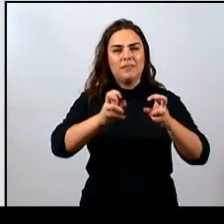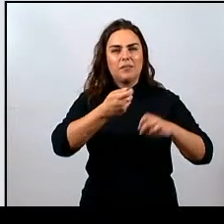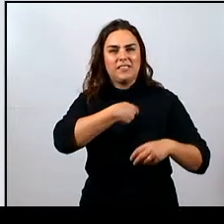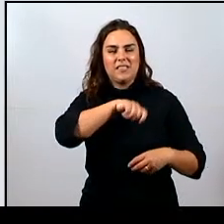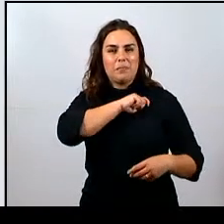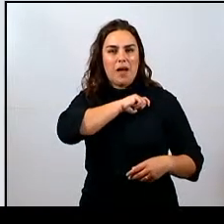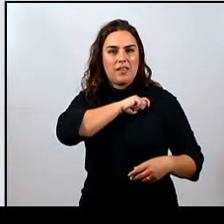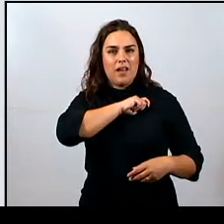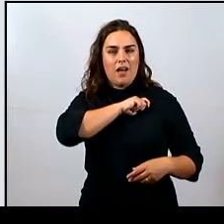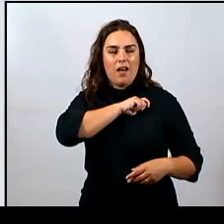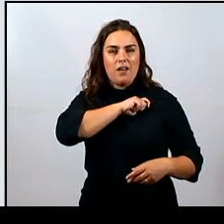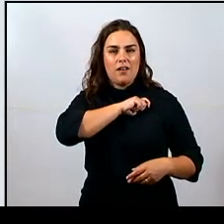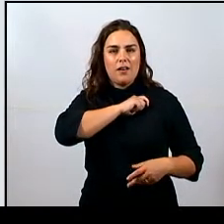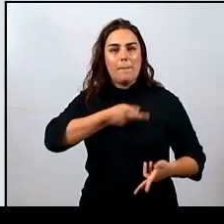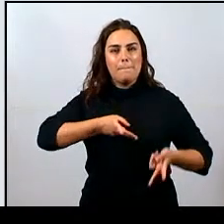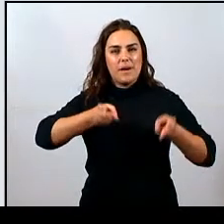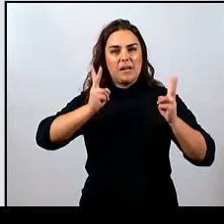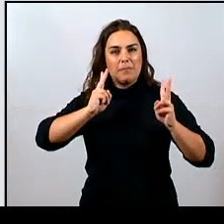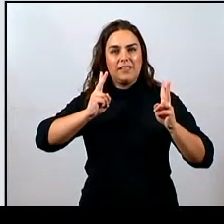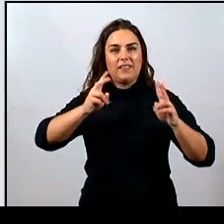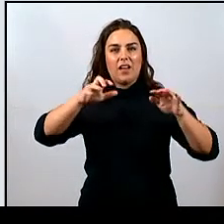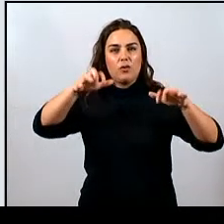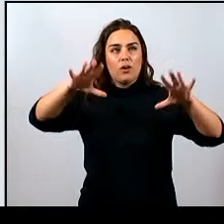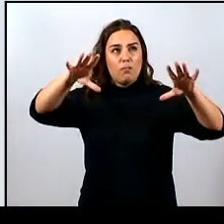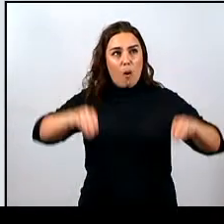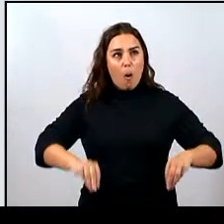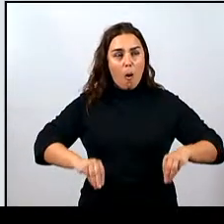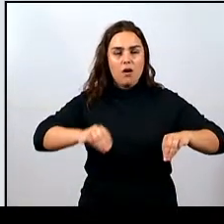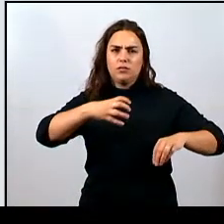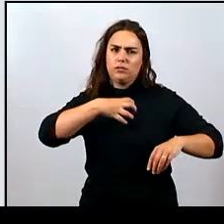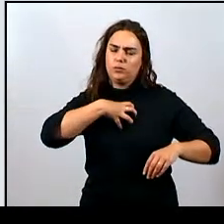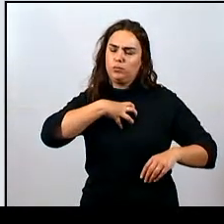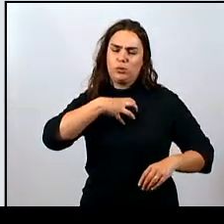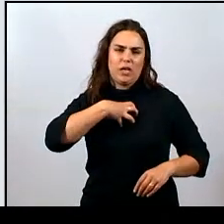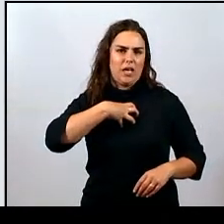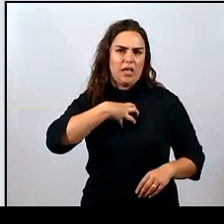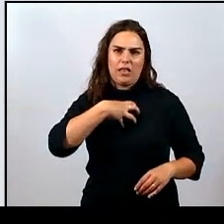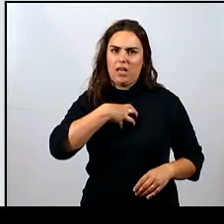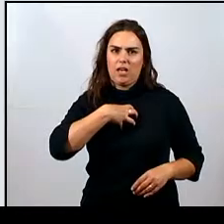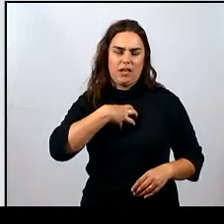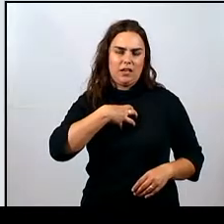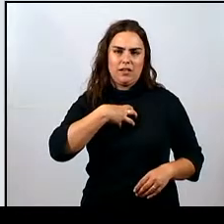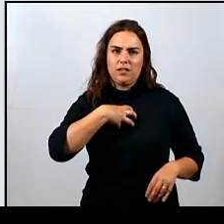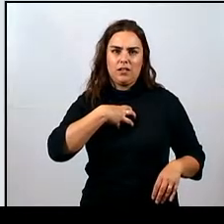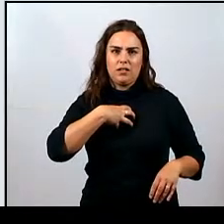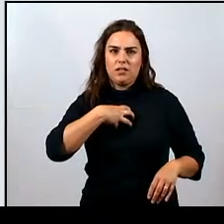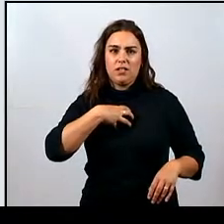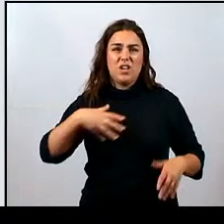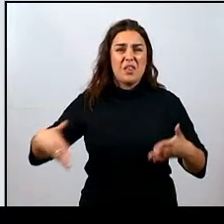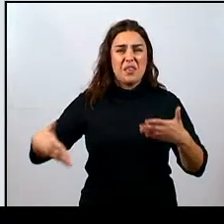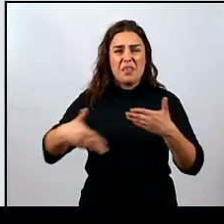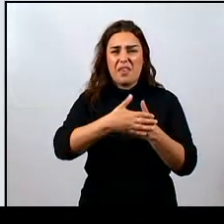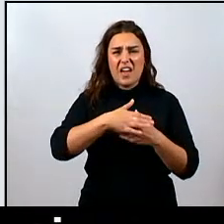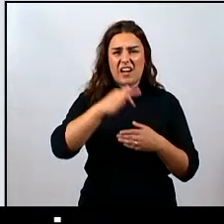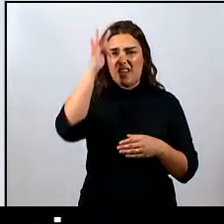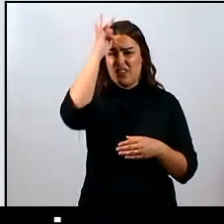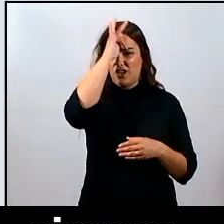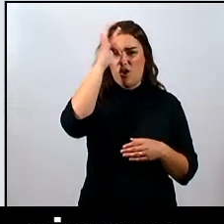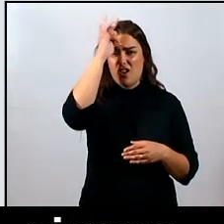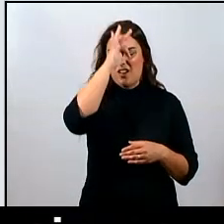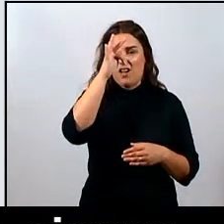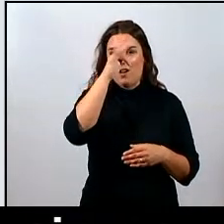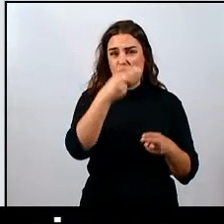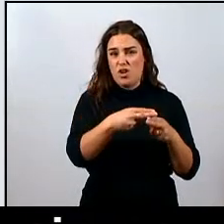puede permitir un apagón nuclear ni un cierre ideológico como el que